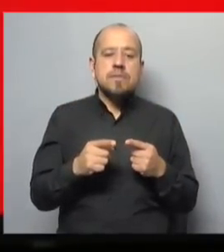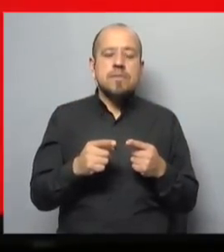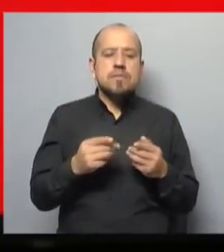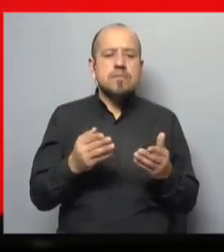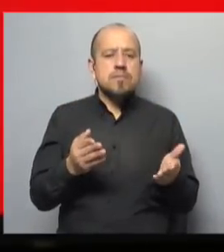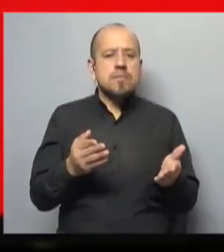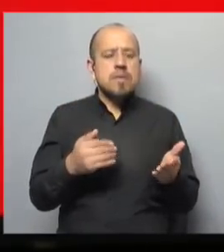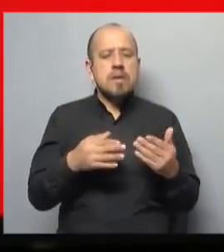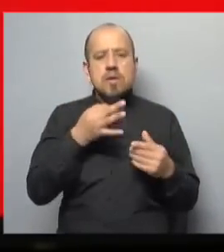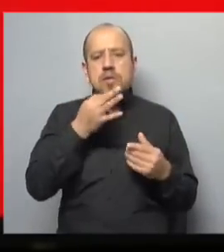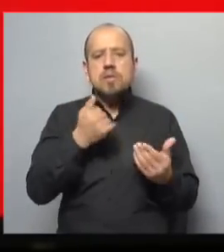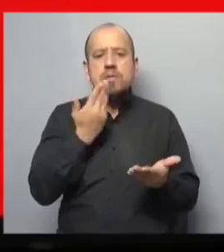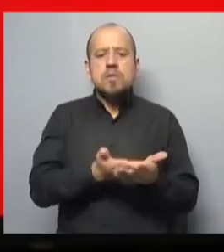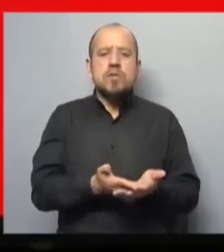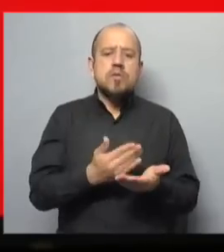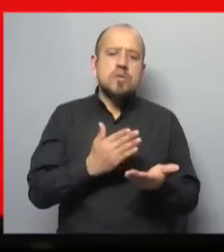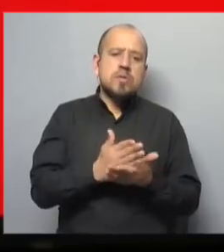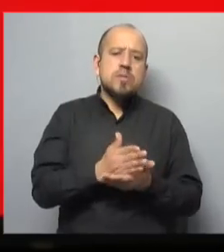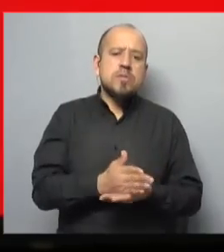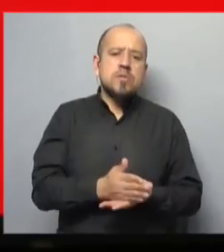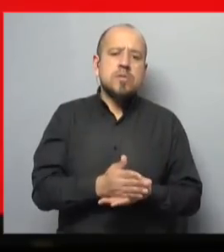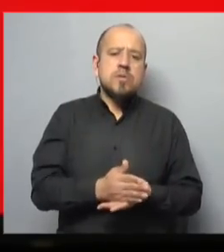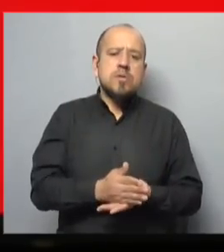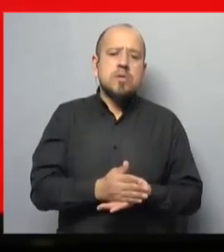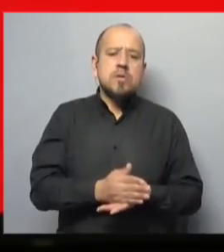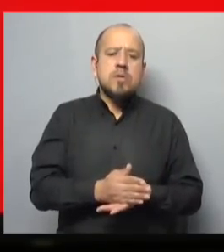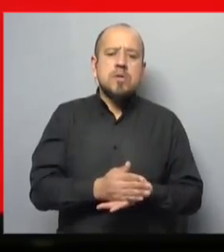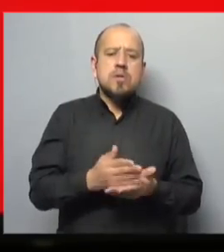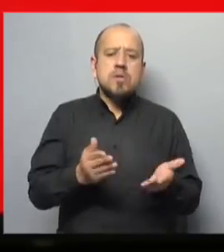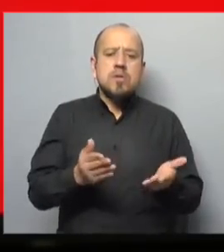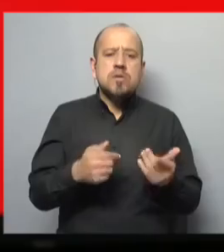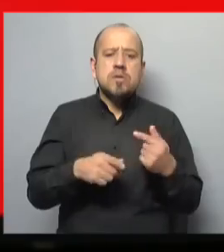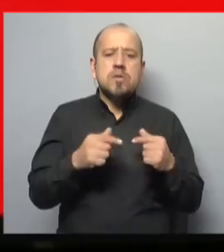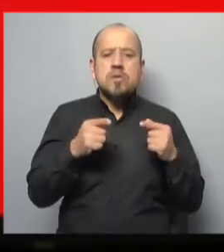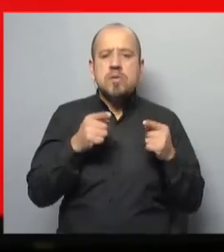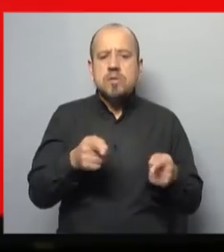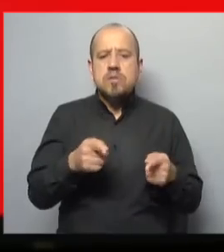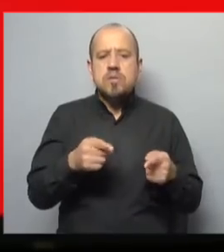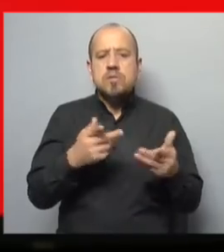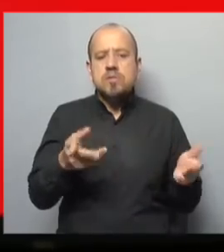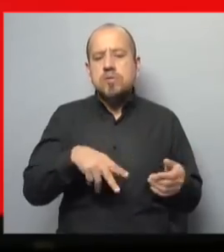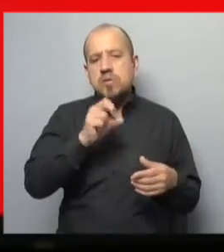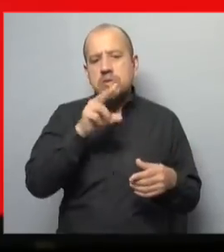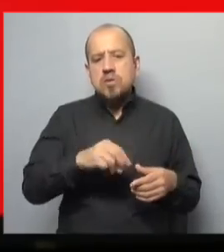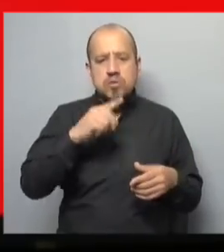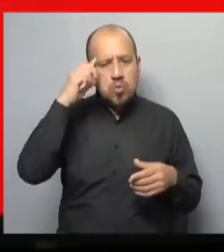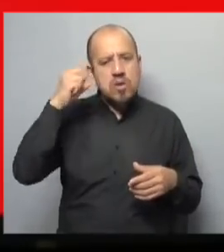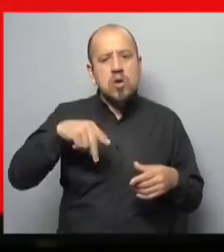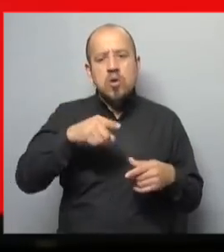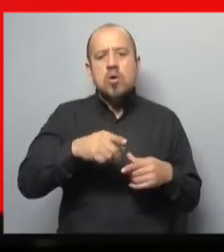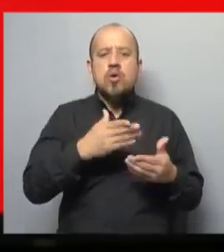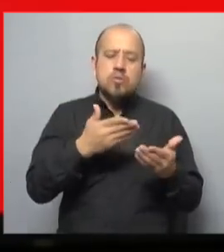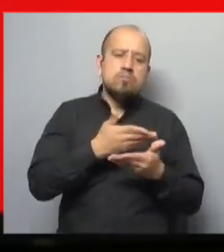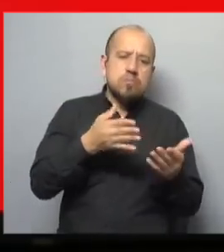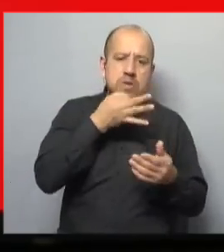trate de plantear lo que planteo siempre y justamente esto es vuestra misión ser críticos opinar dar nuestro punto